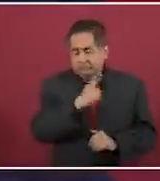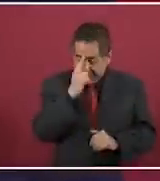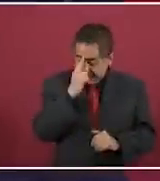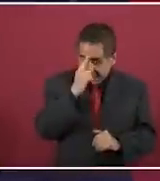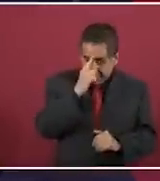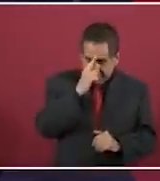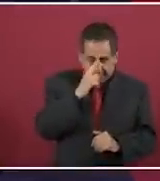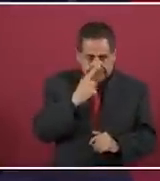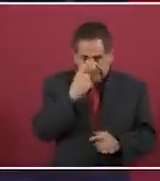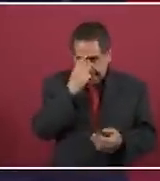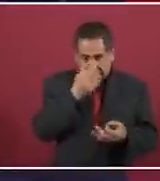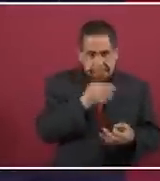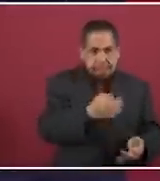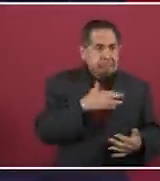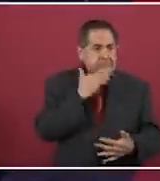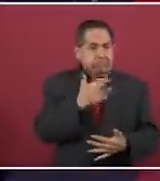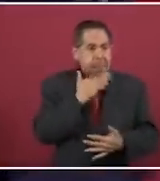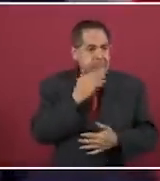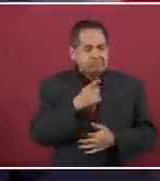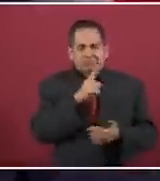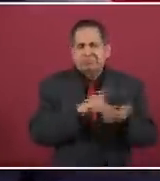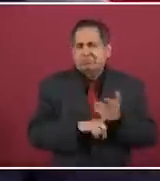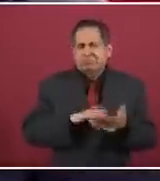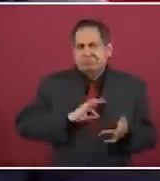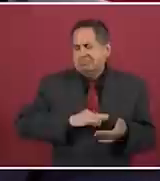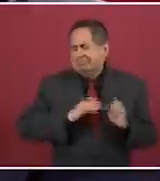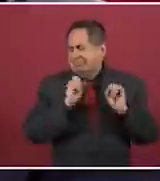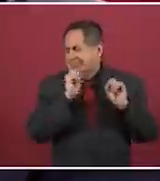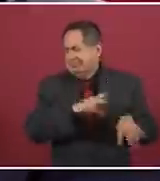enviciados, echados a perder.